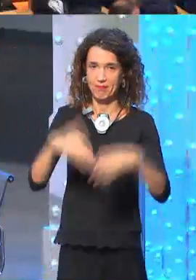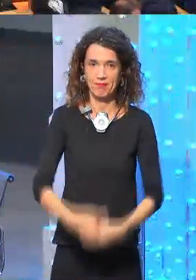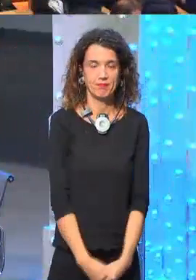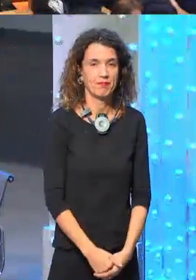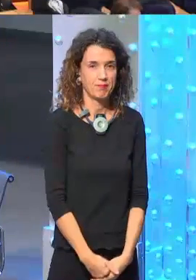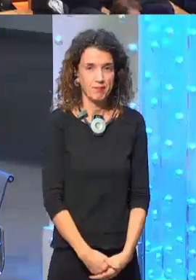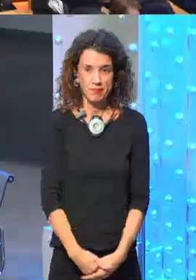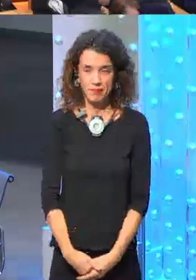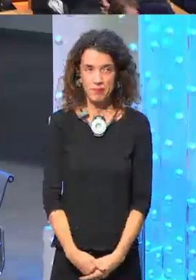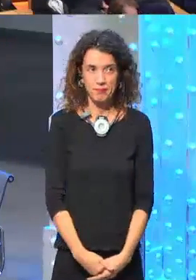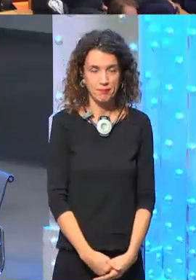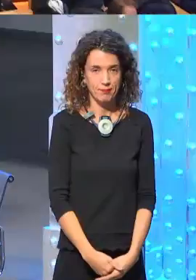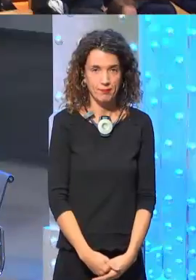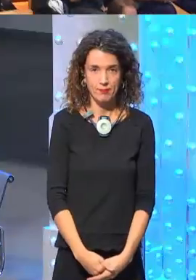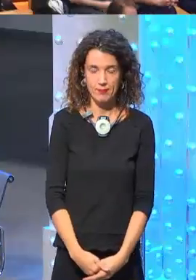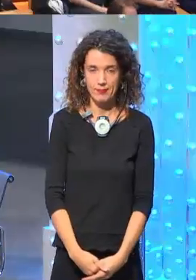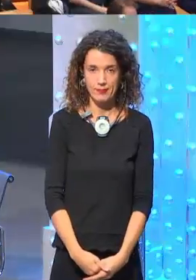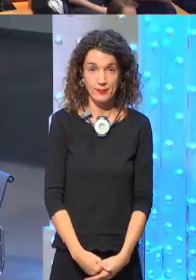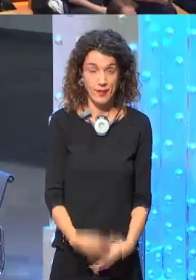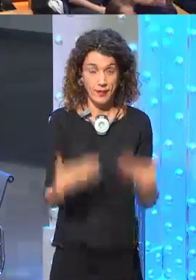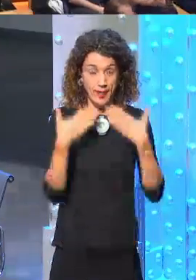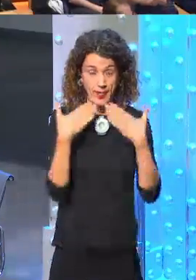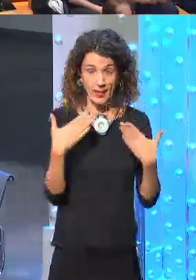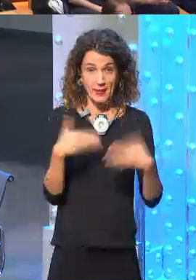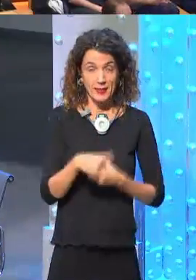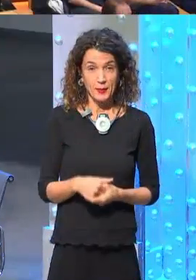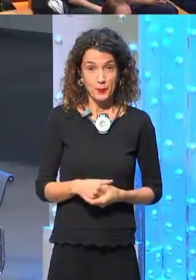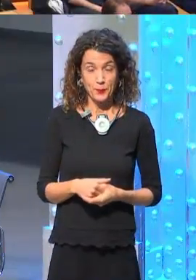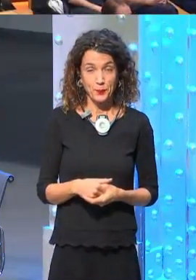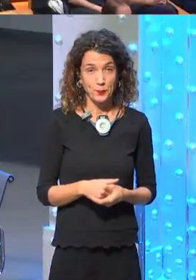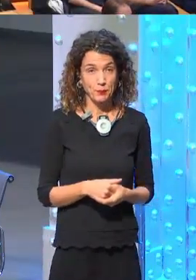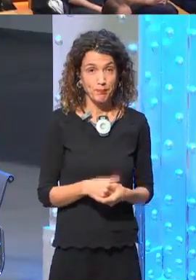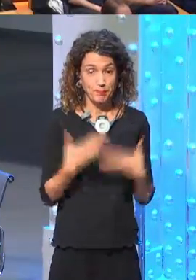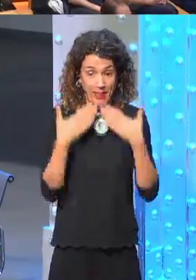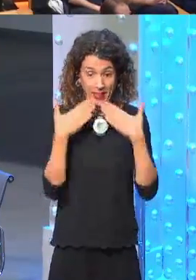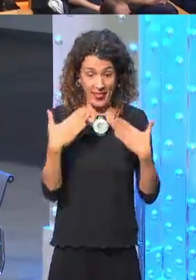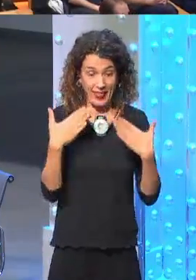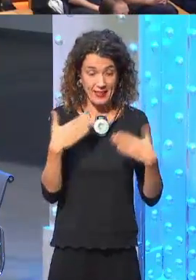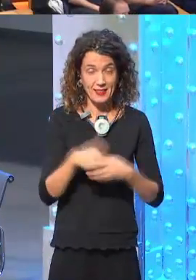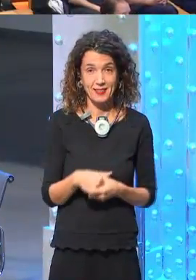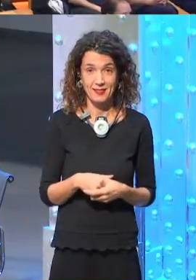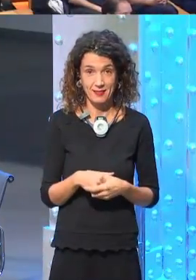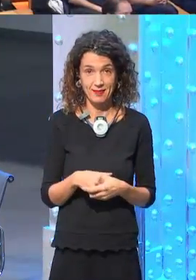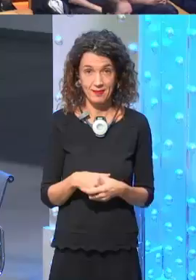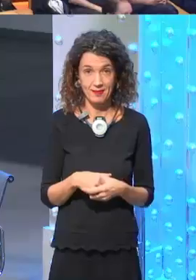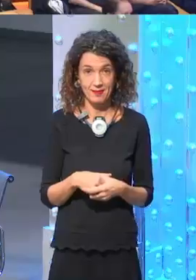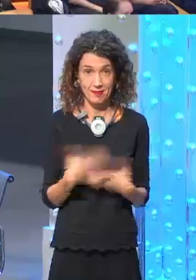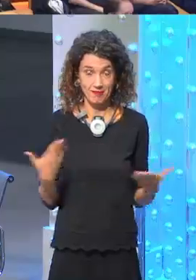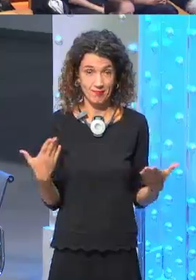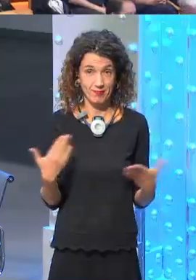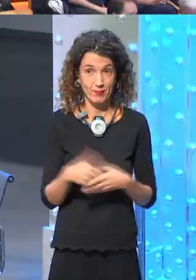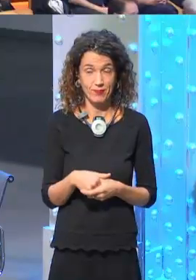I have a microphone. Thank you very much. Gracias. Oh, you have Gracias. Good evening,